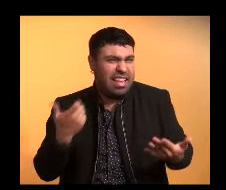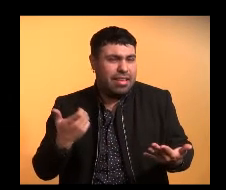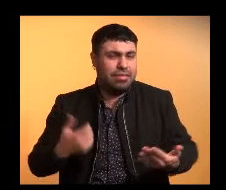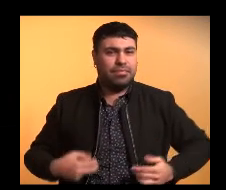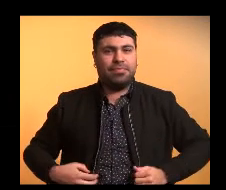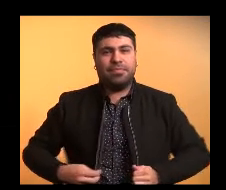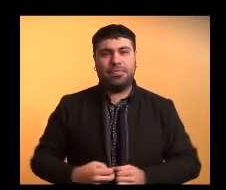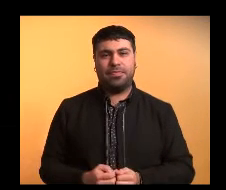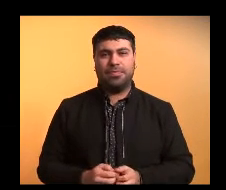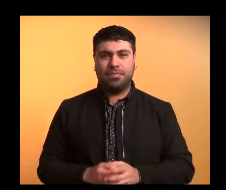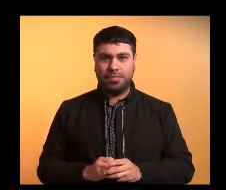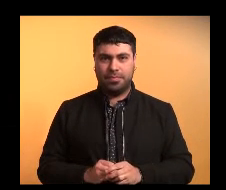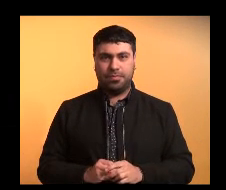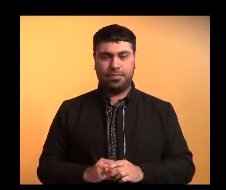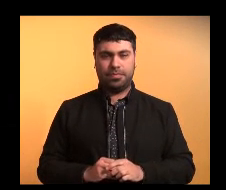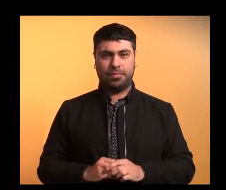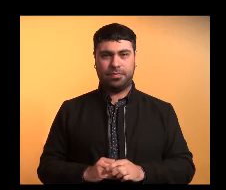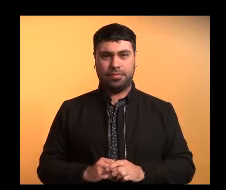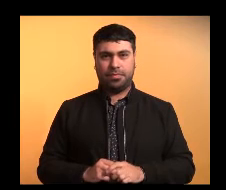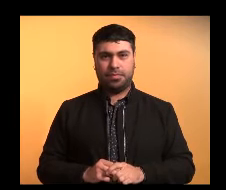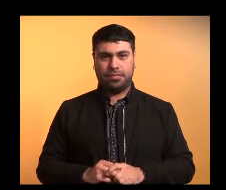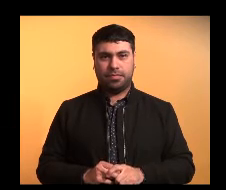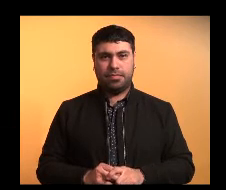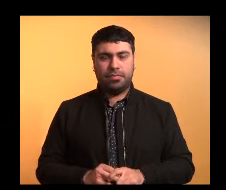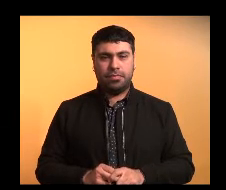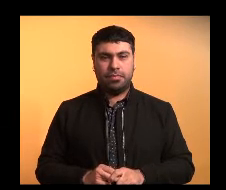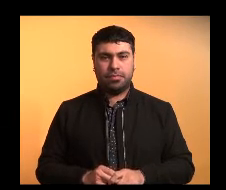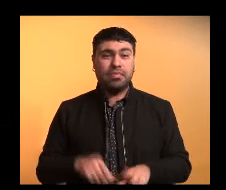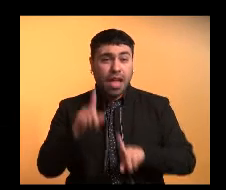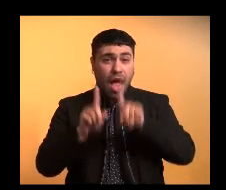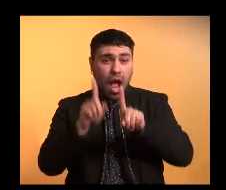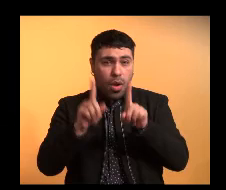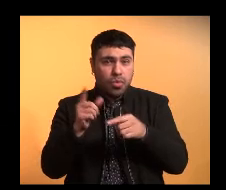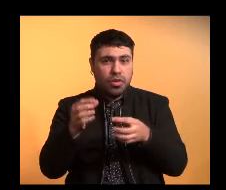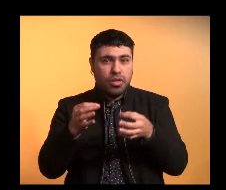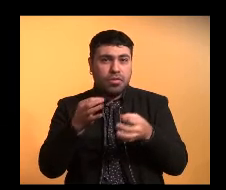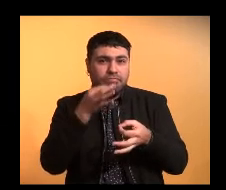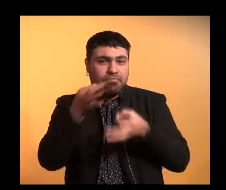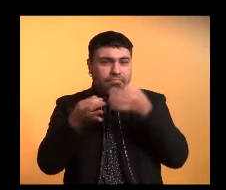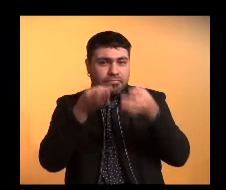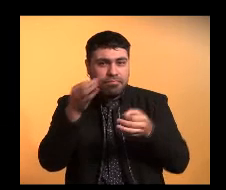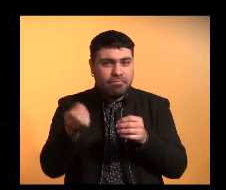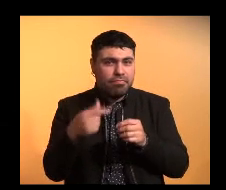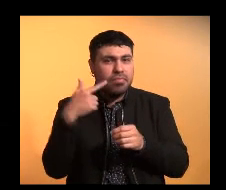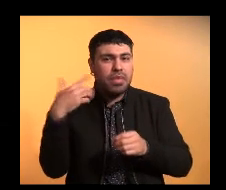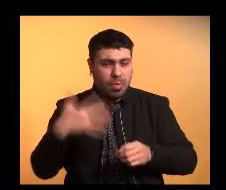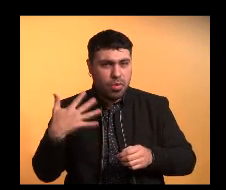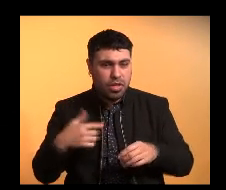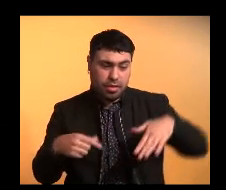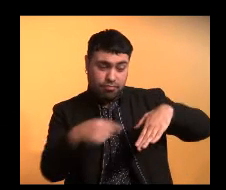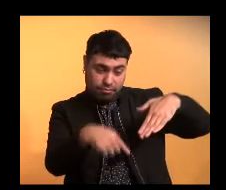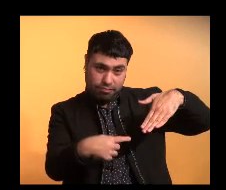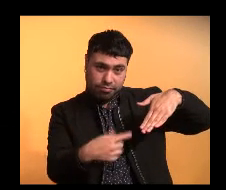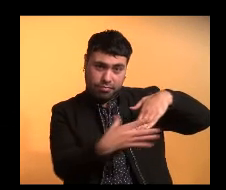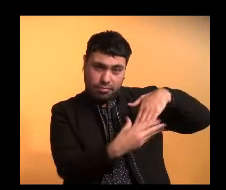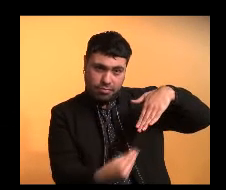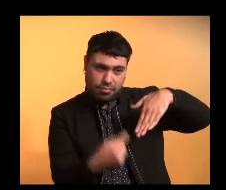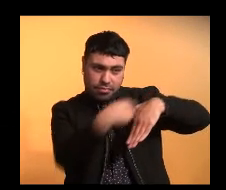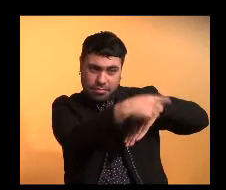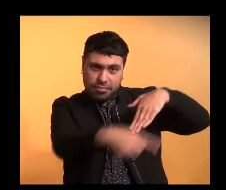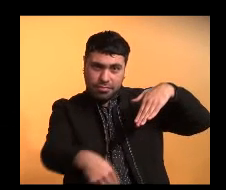Antártica. Y acá entregarle algunos datos que son bien interesantes en términos de este